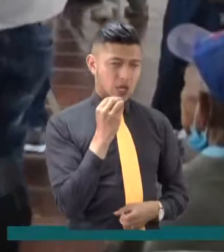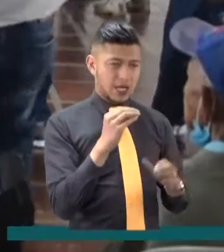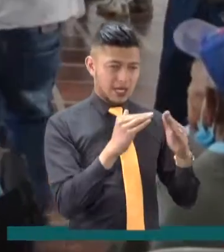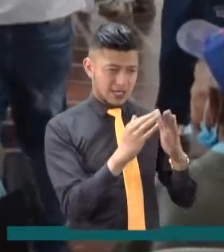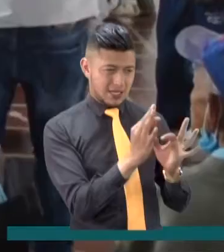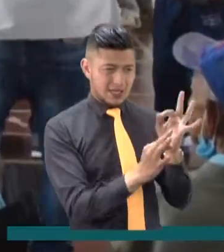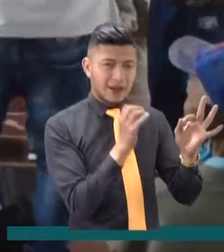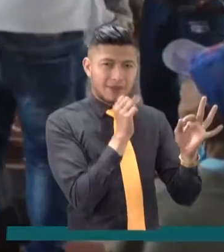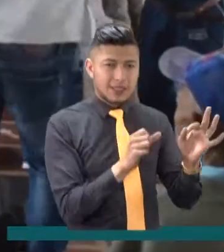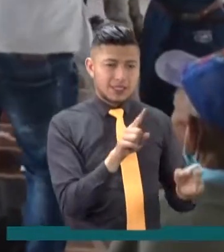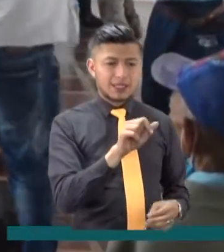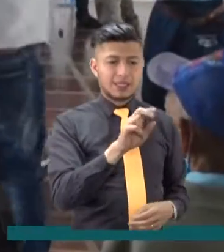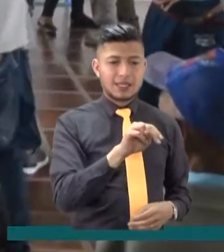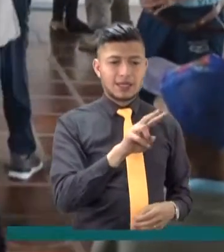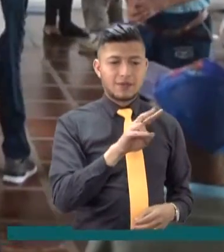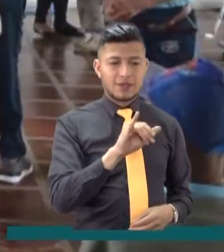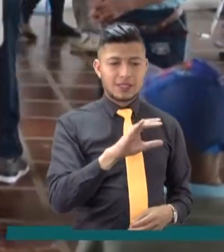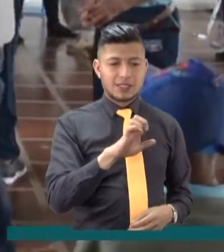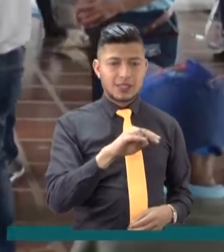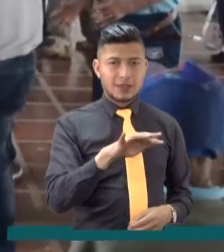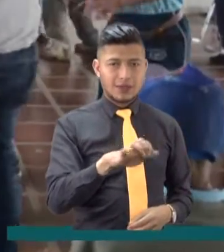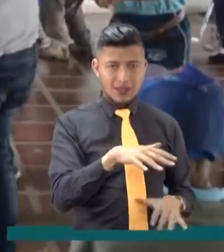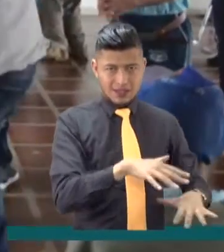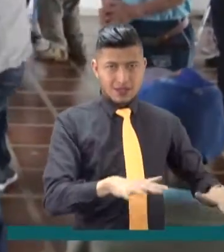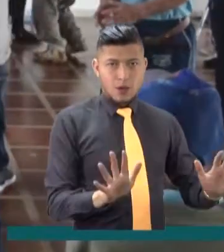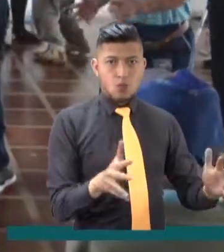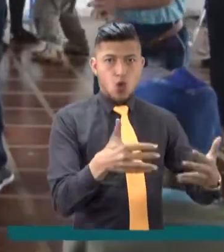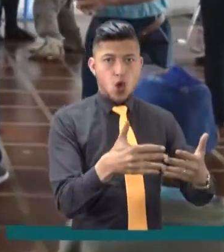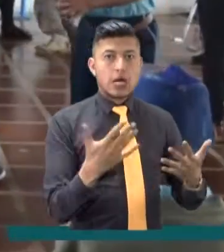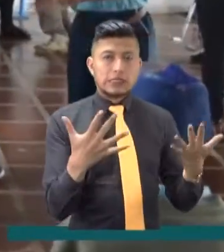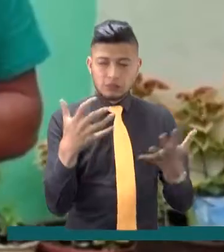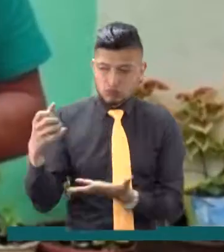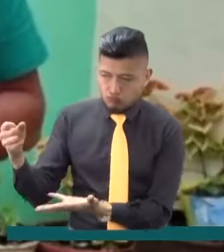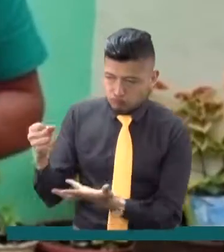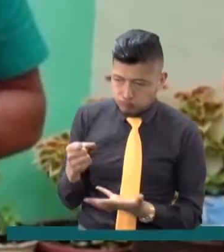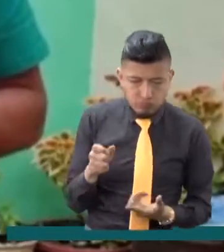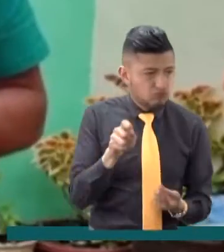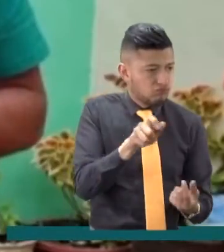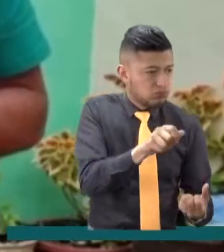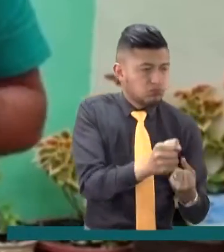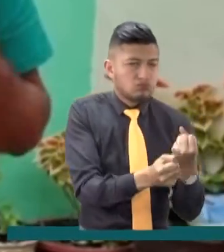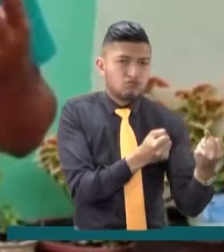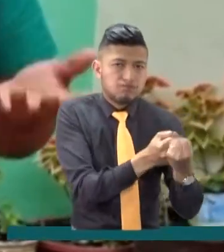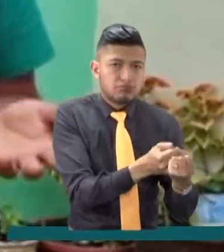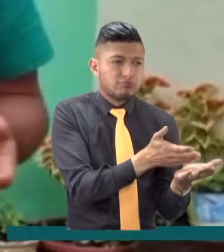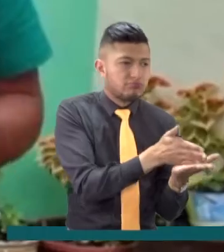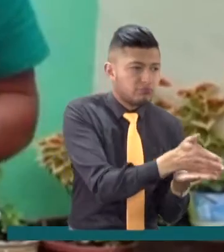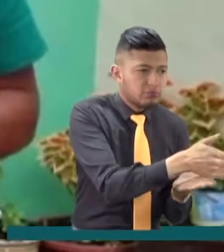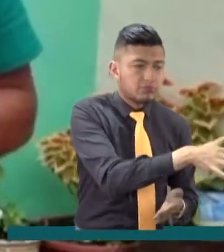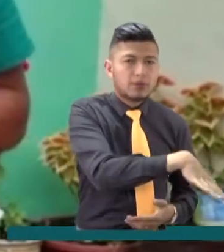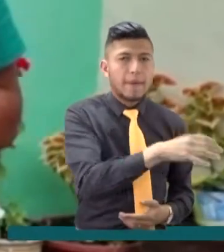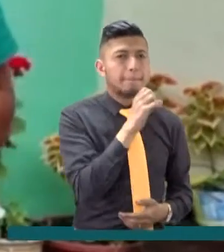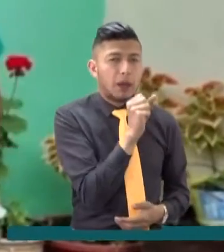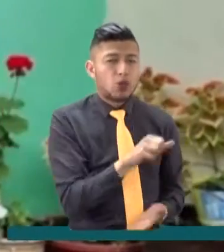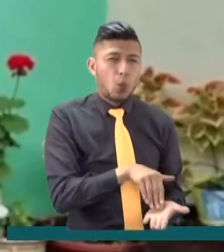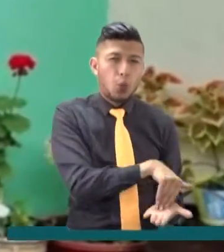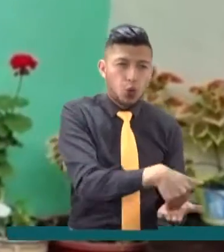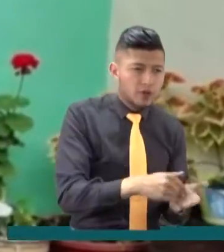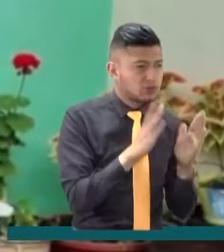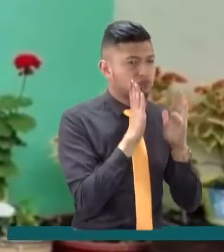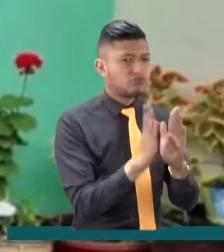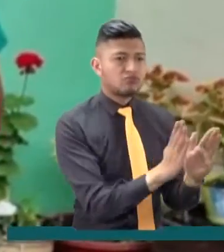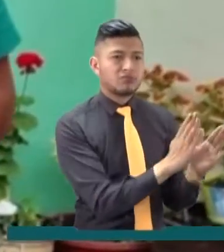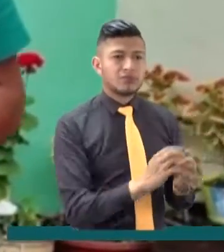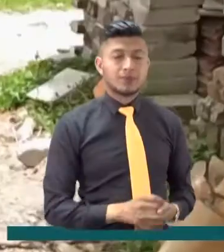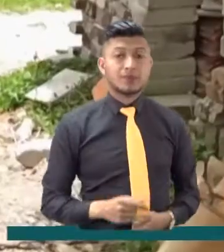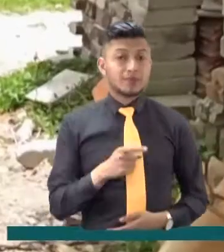Hogar San Vicente de Paúl en Mocoa, y que sirve para el mantenimiento, sostenimiento y apoyo a todos los ancianos que están en situación